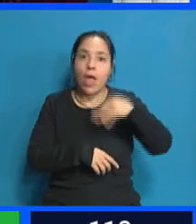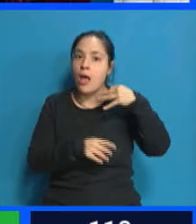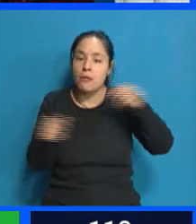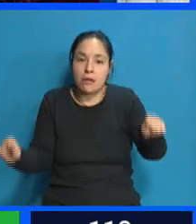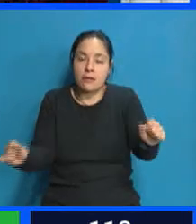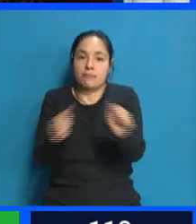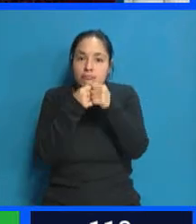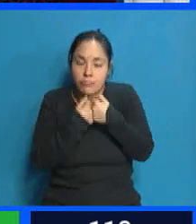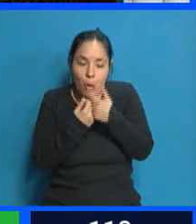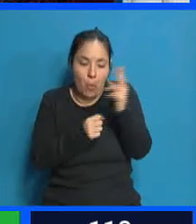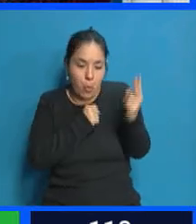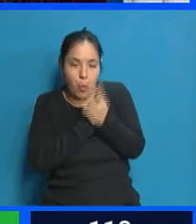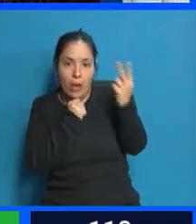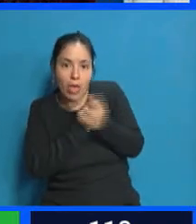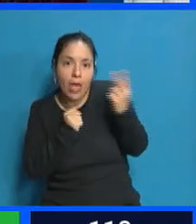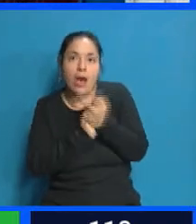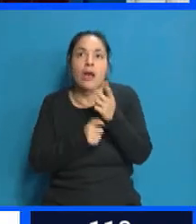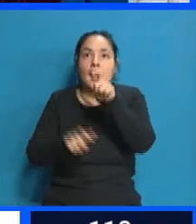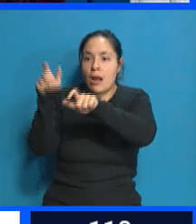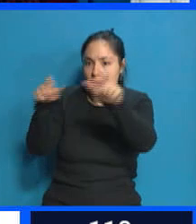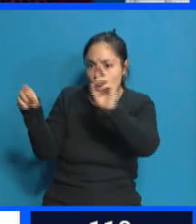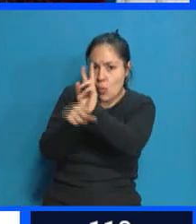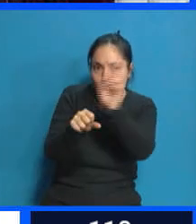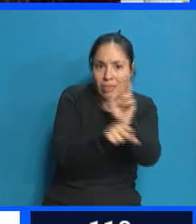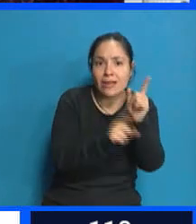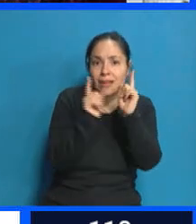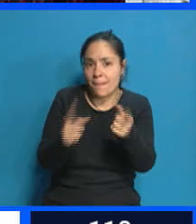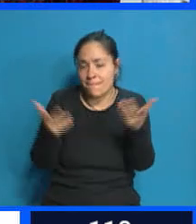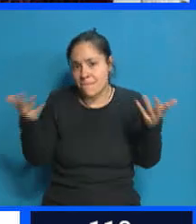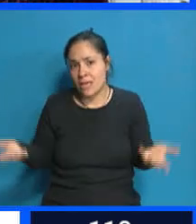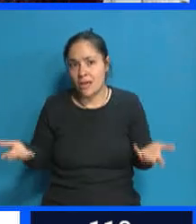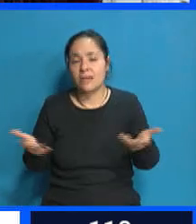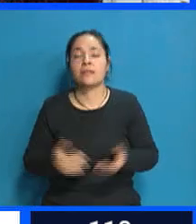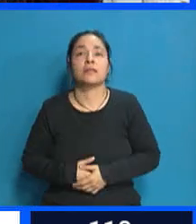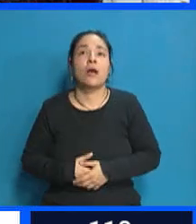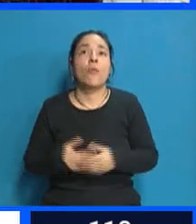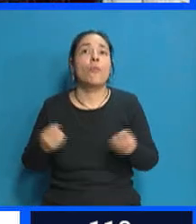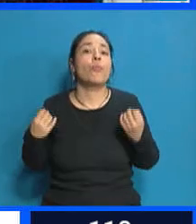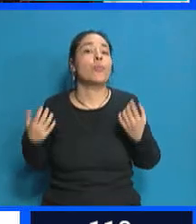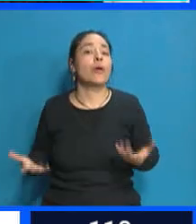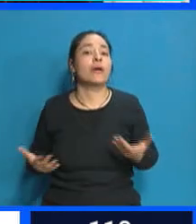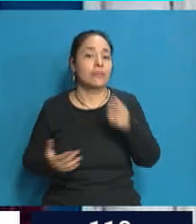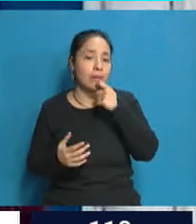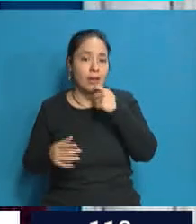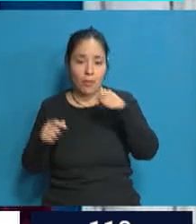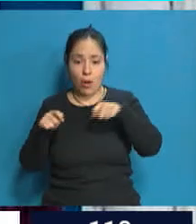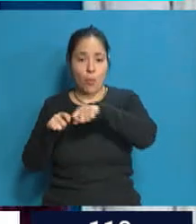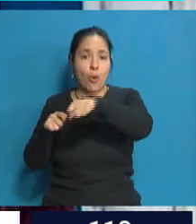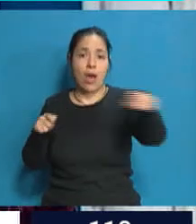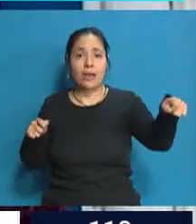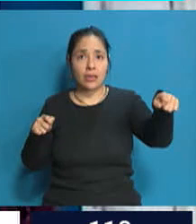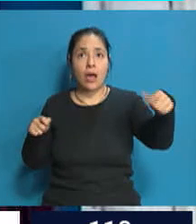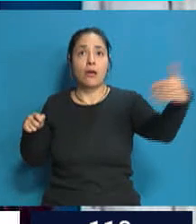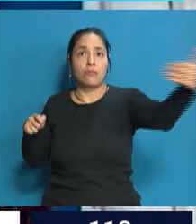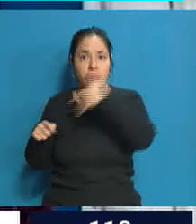mercadería, cuidar a los ciudadanos. Porque si yo dejo la puerta abierta, me roban